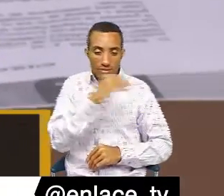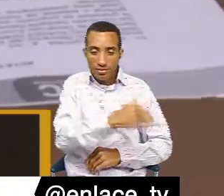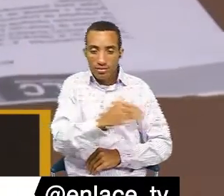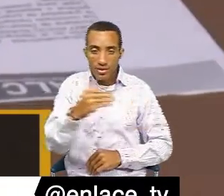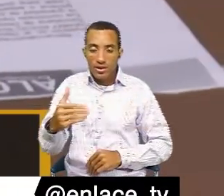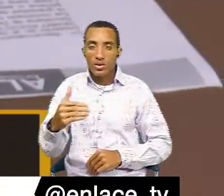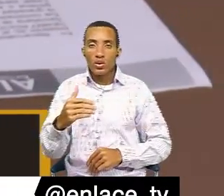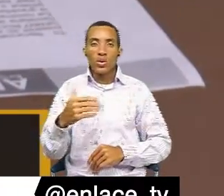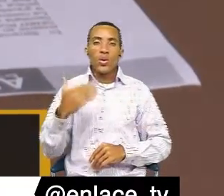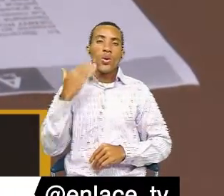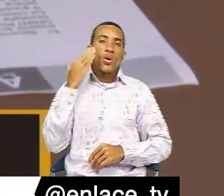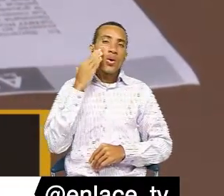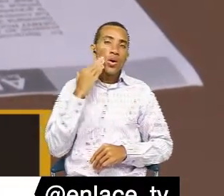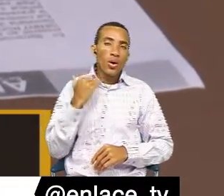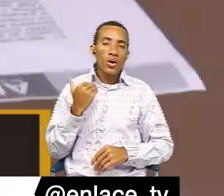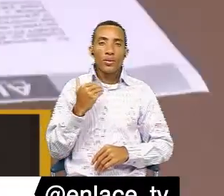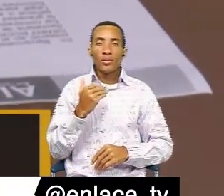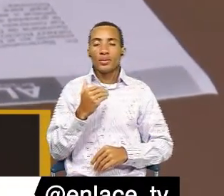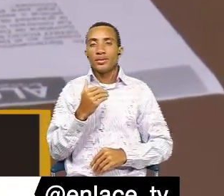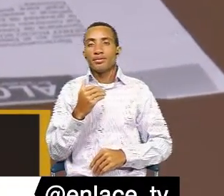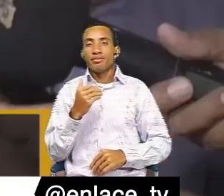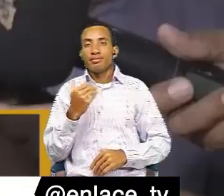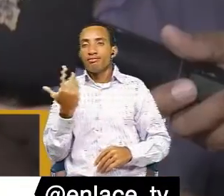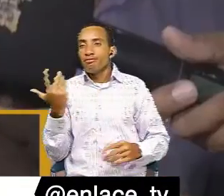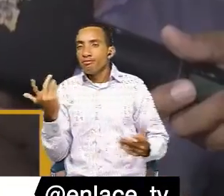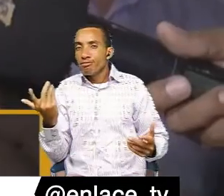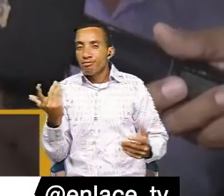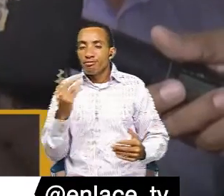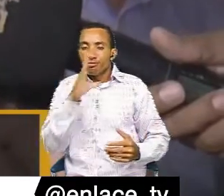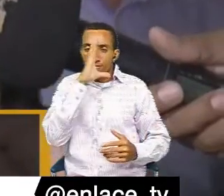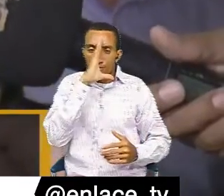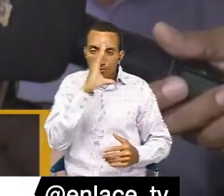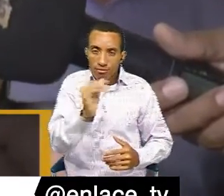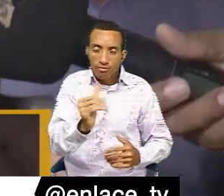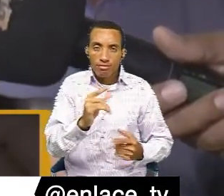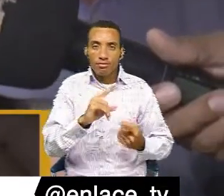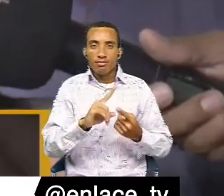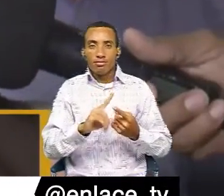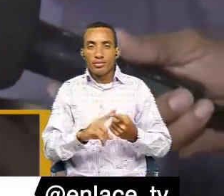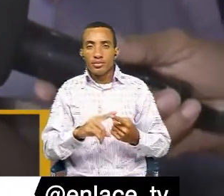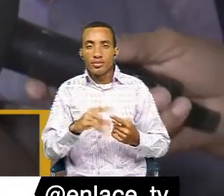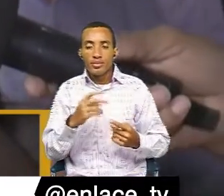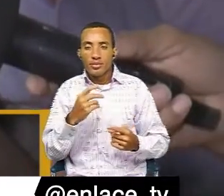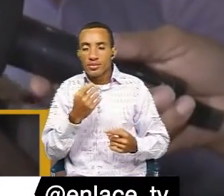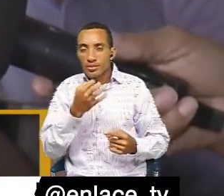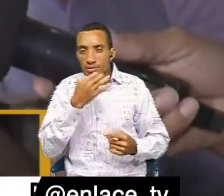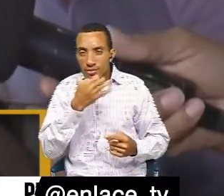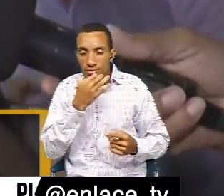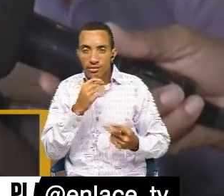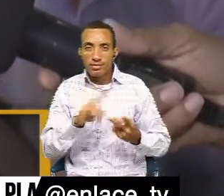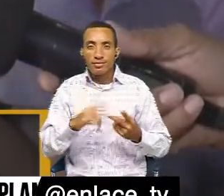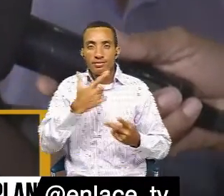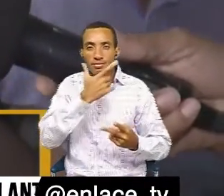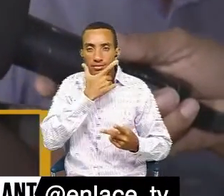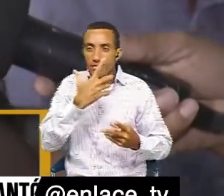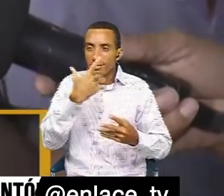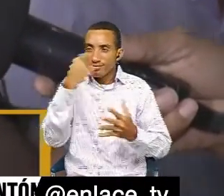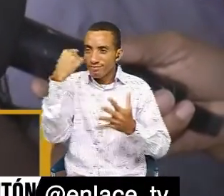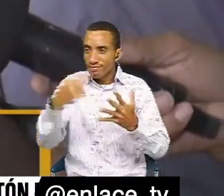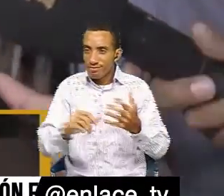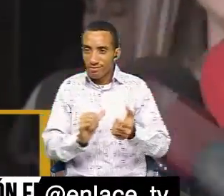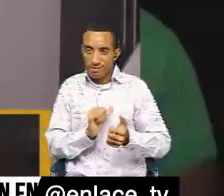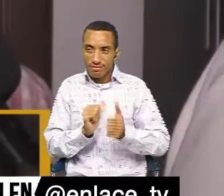adolescencia, LGTBI, afros, todo es supremamente importante y todo va a tener la misma importancia, el mismo grado de importancia va a